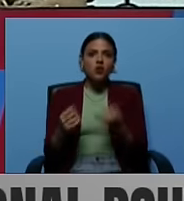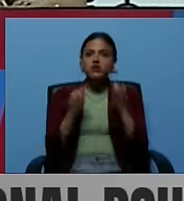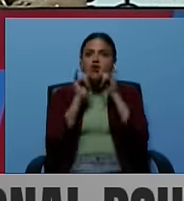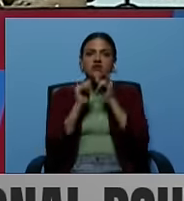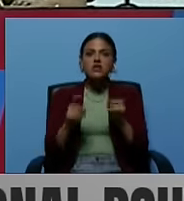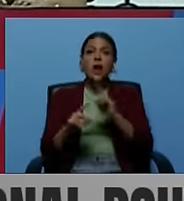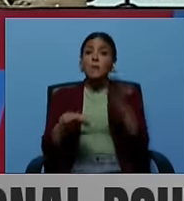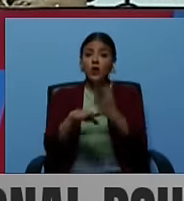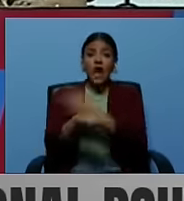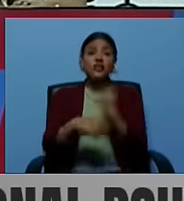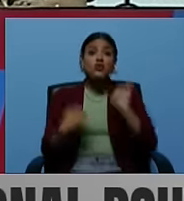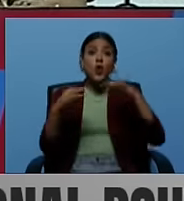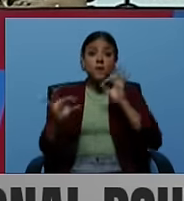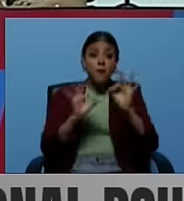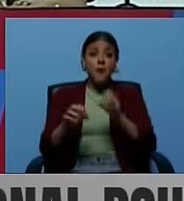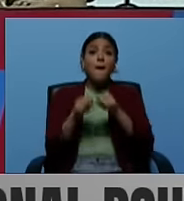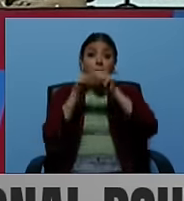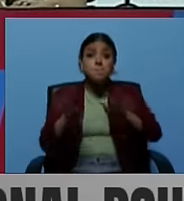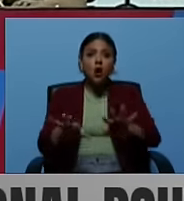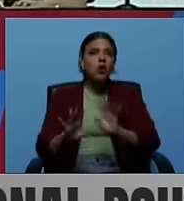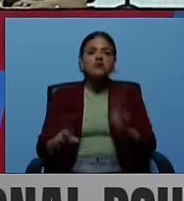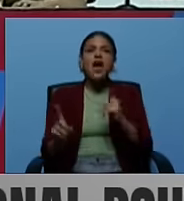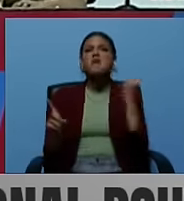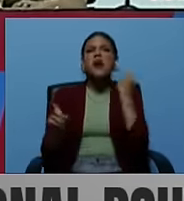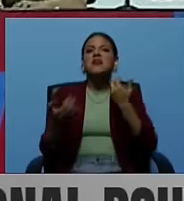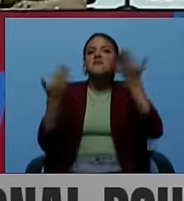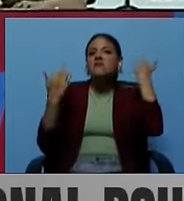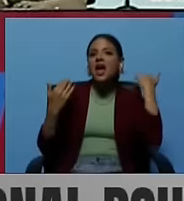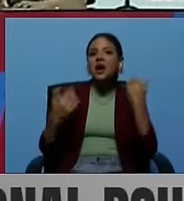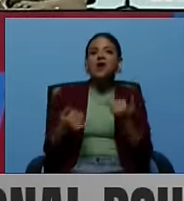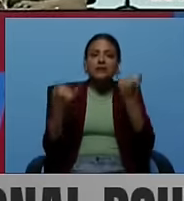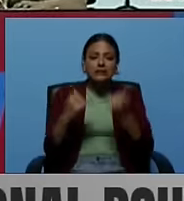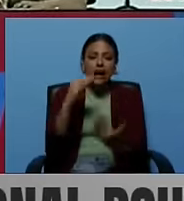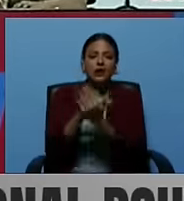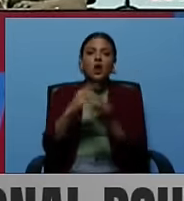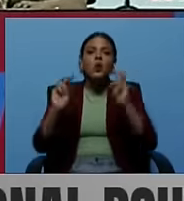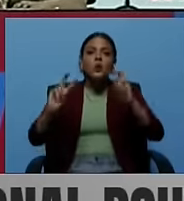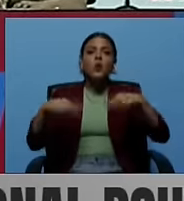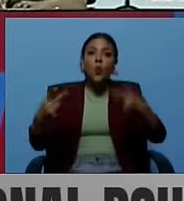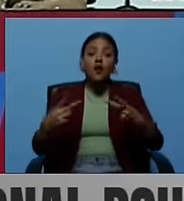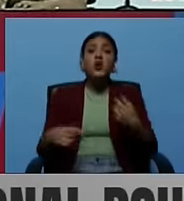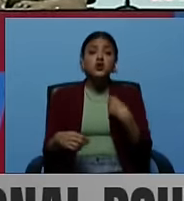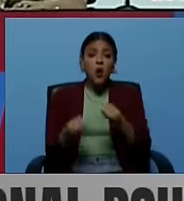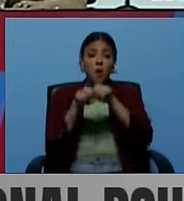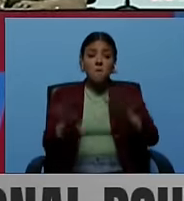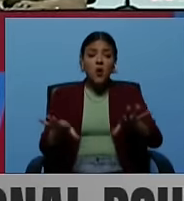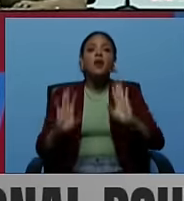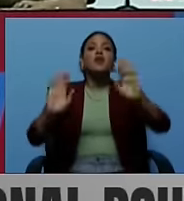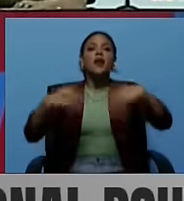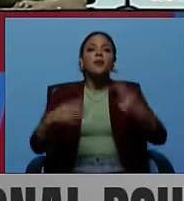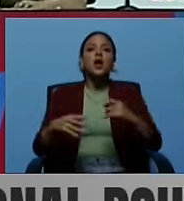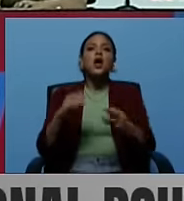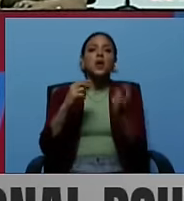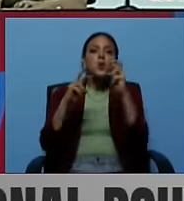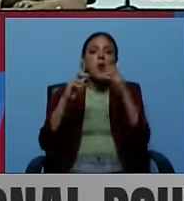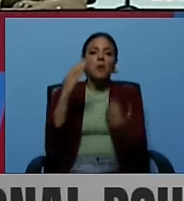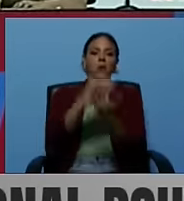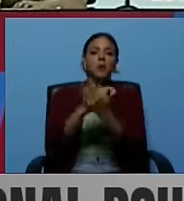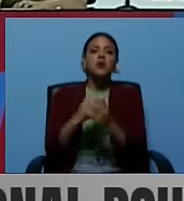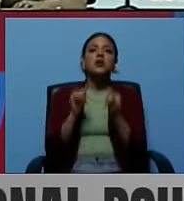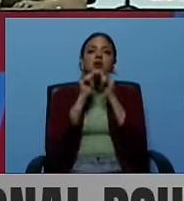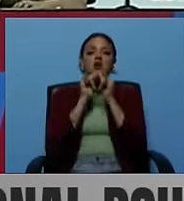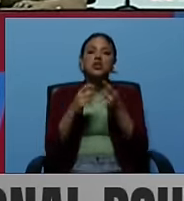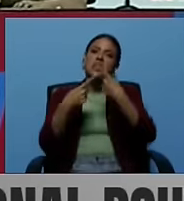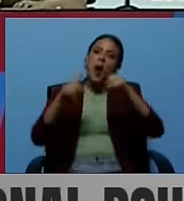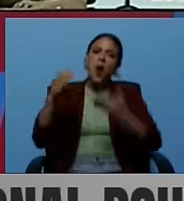¿cómo se llama? Vigencia, impacto. A lo mejor cuando diga algo aquí sale otra cosa. Otra